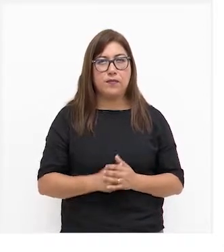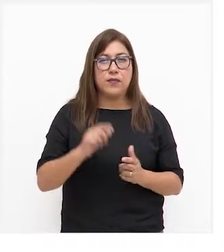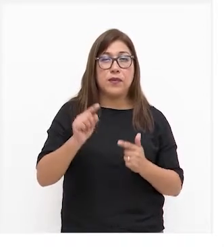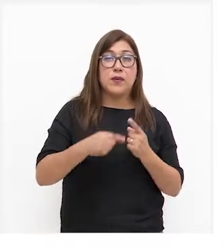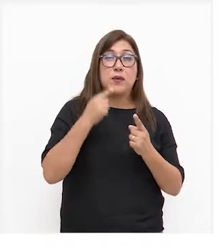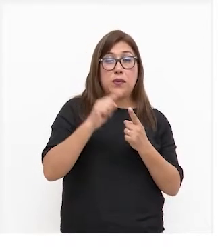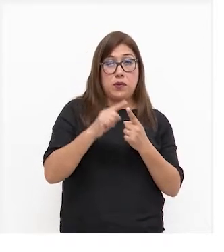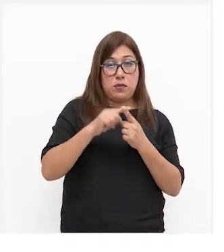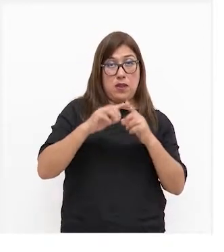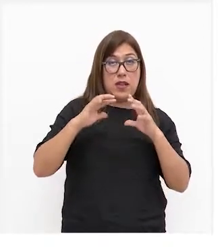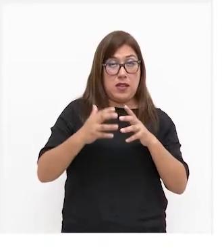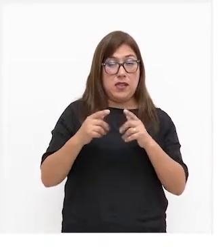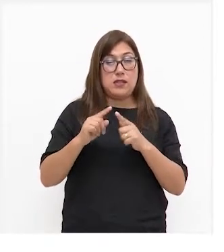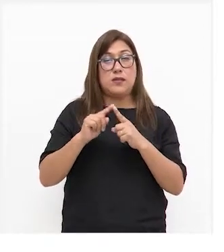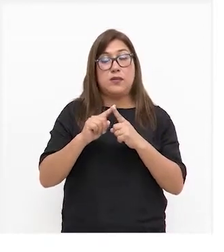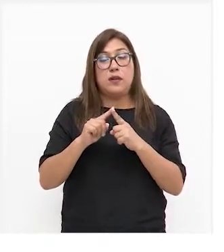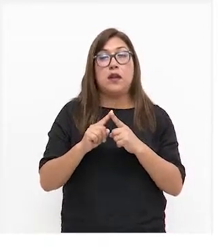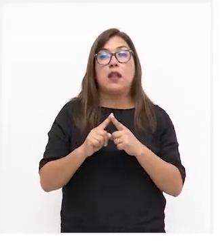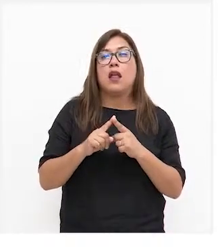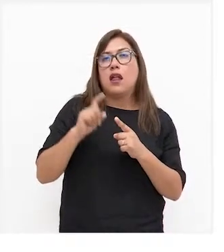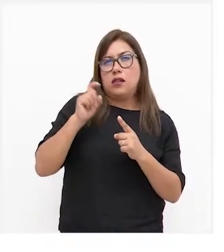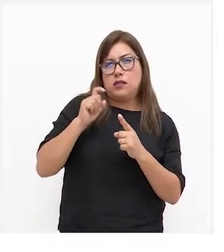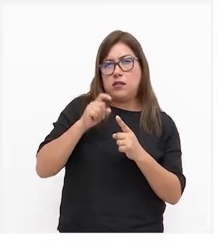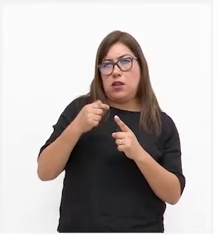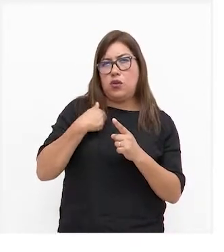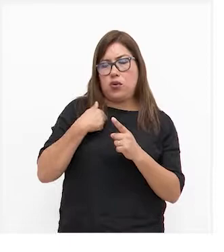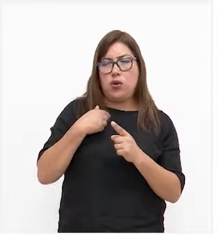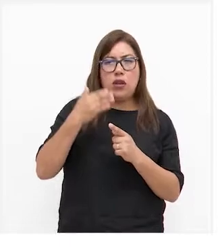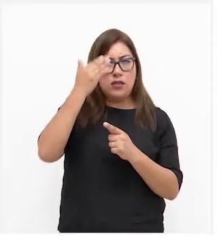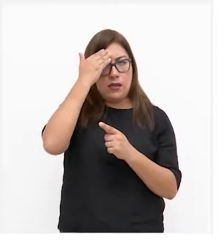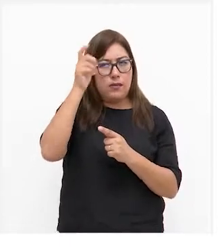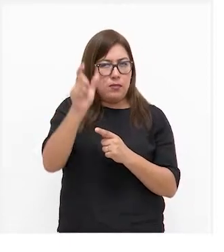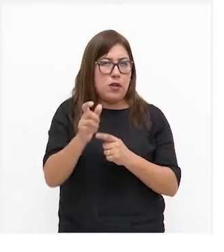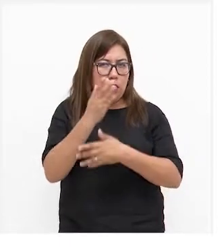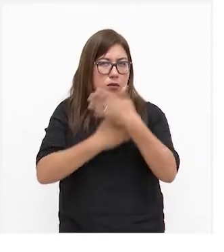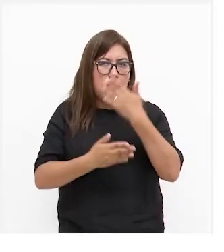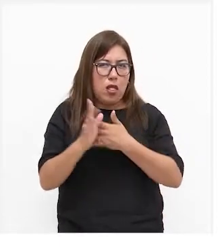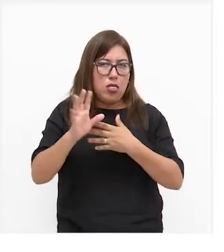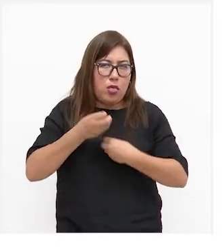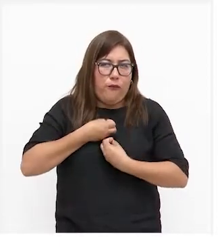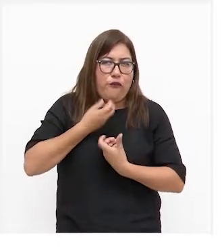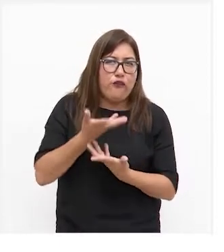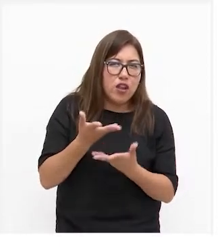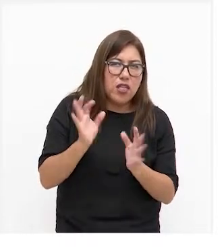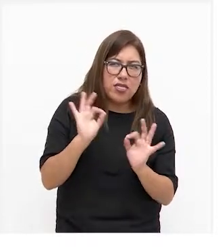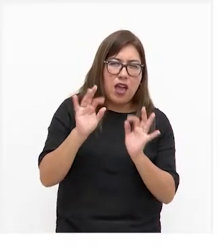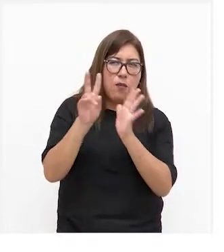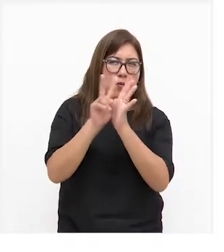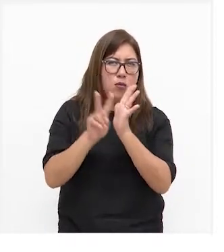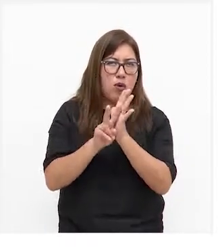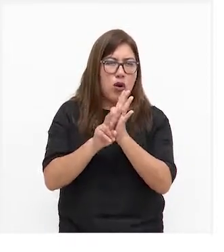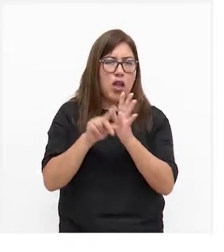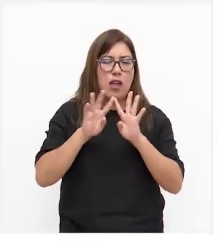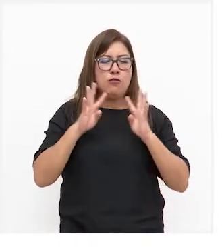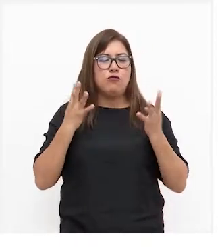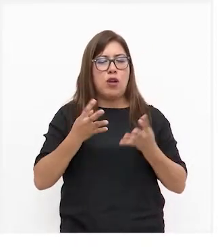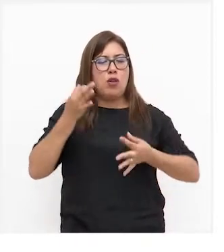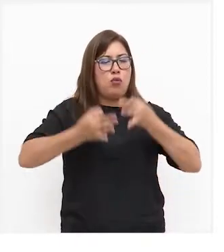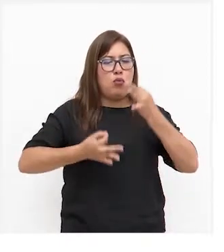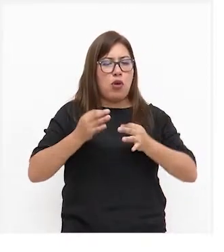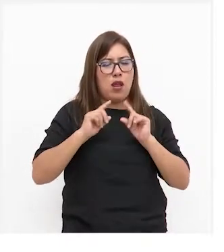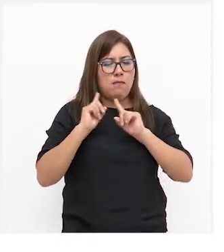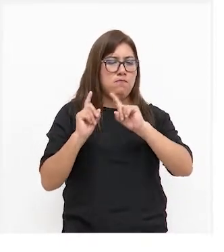Sobre el primer caso, para confirmar que la persona con discapacidad no manifiesta voluntad, en muchas audiencias